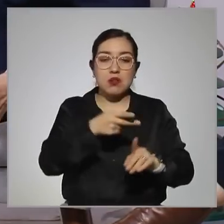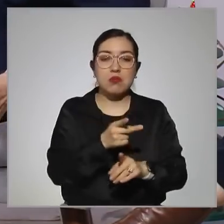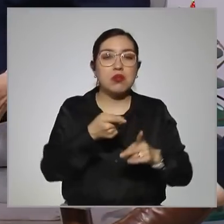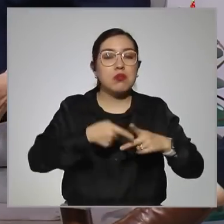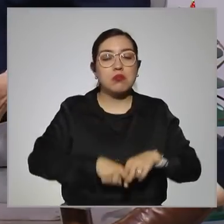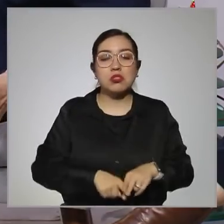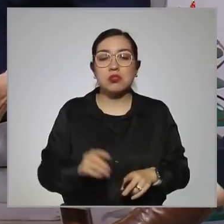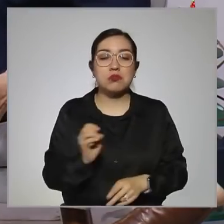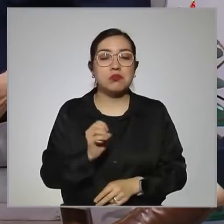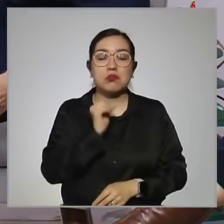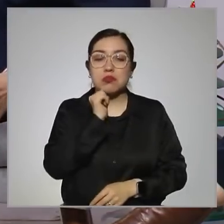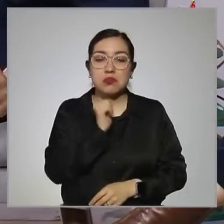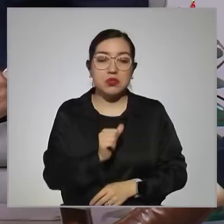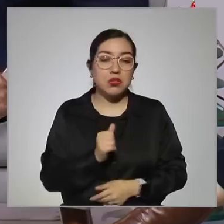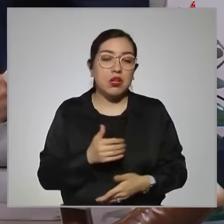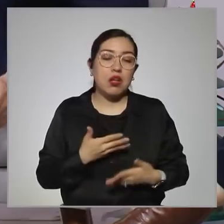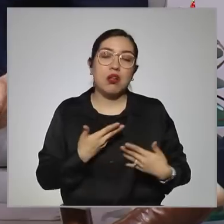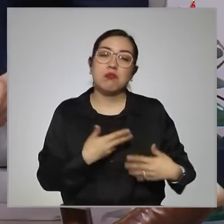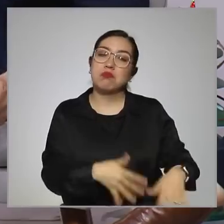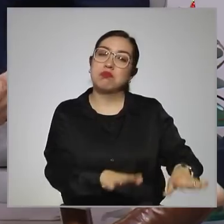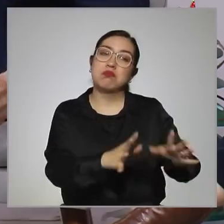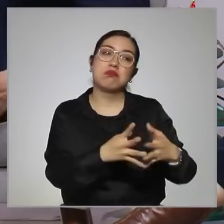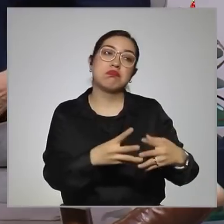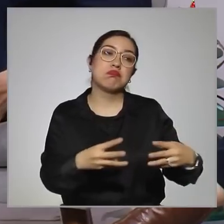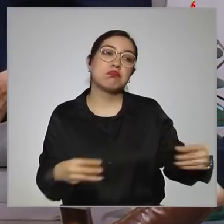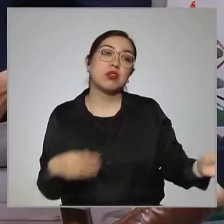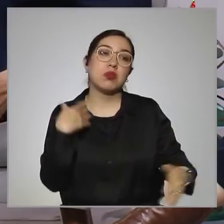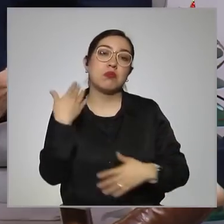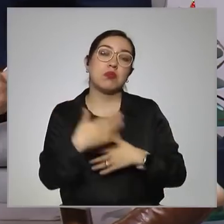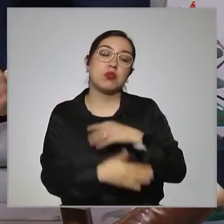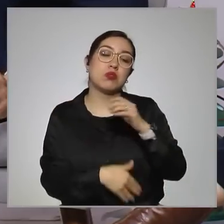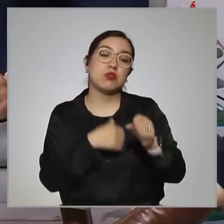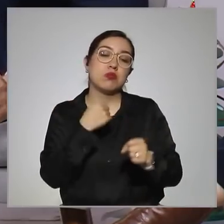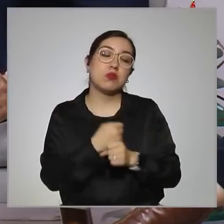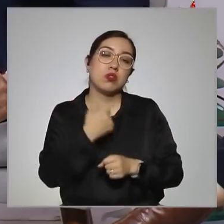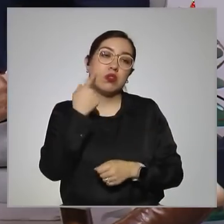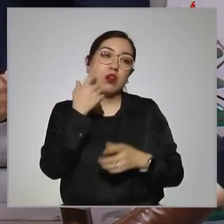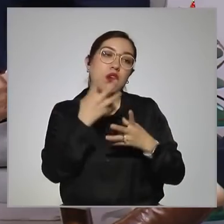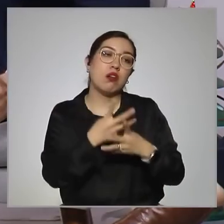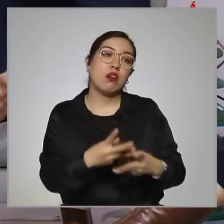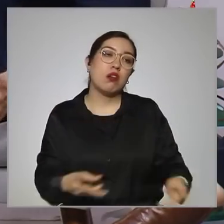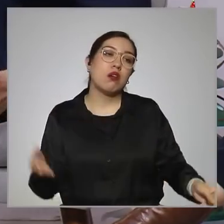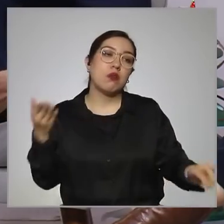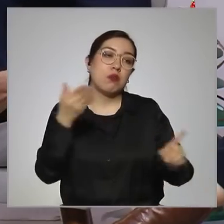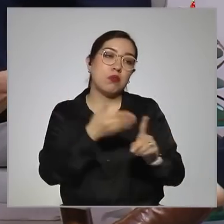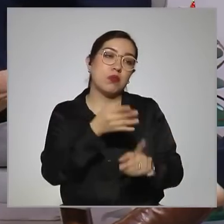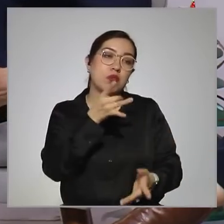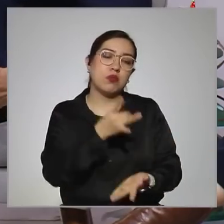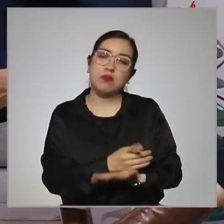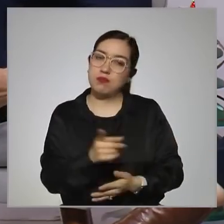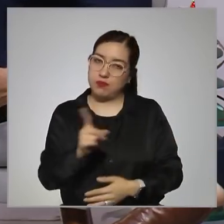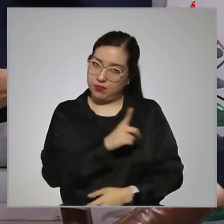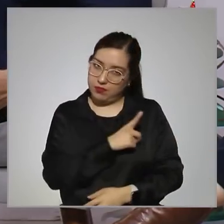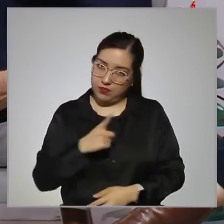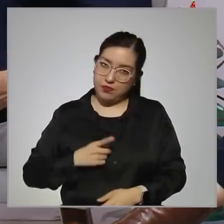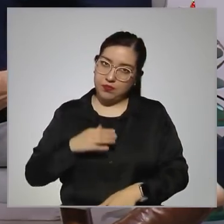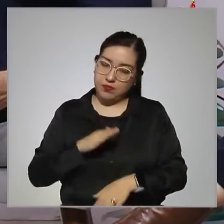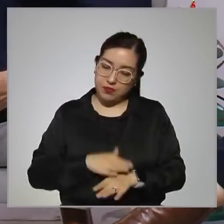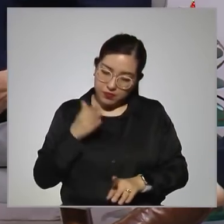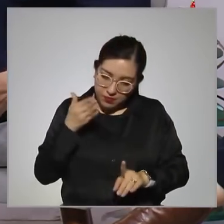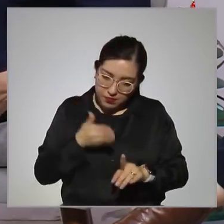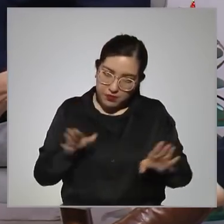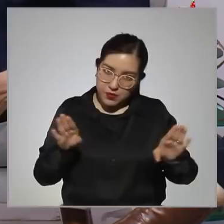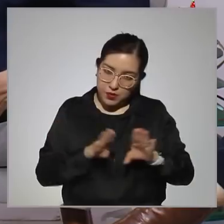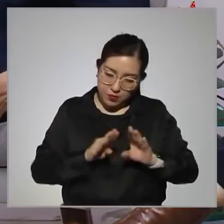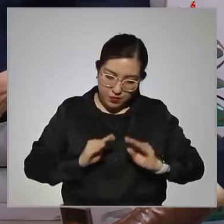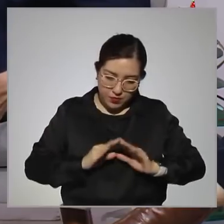empiezo, el propósito de inmediato, pues ahí se queda. Y vendrá el próximo año y pues se quedó en un propósito, no. Pero hay que poner las herramientas necesarias